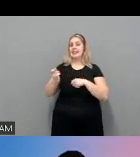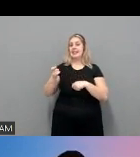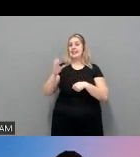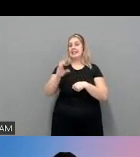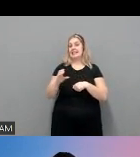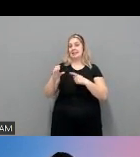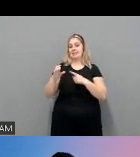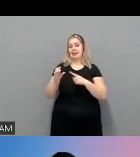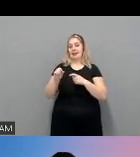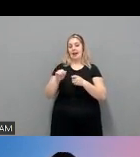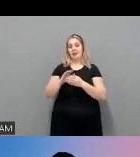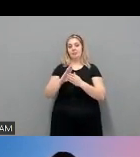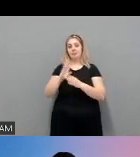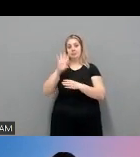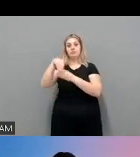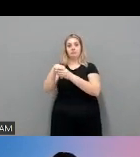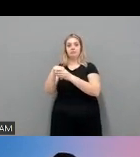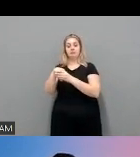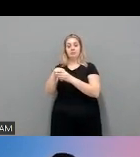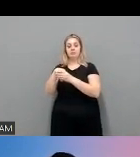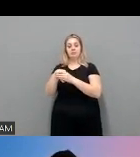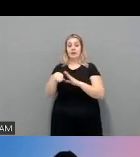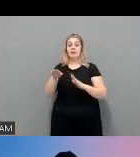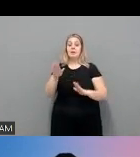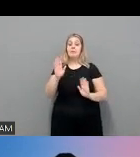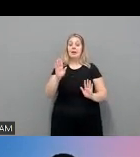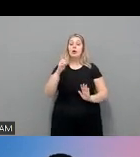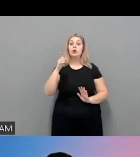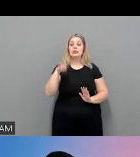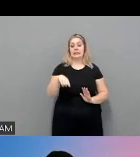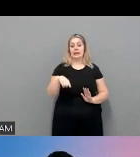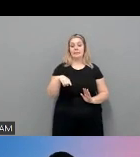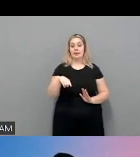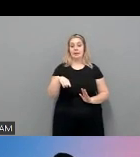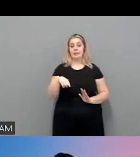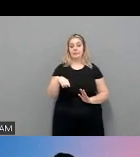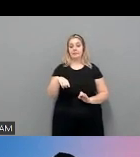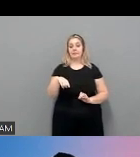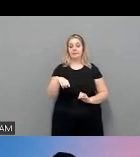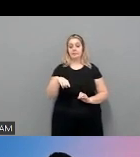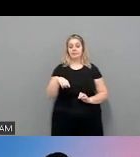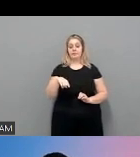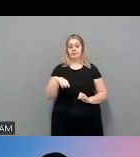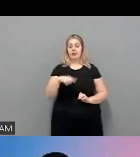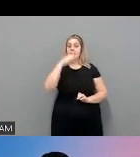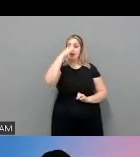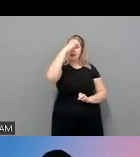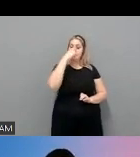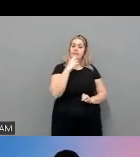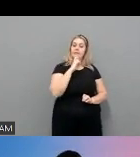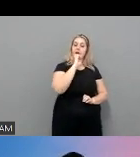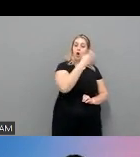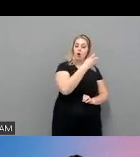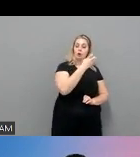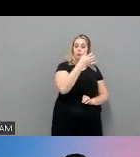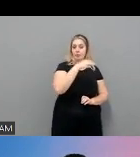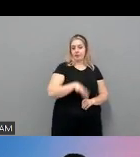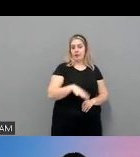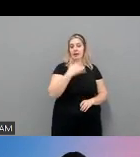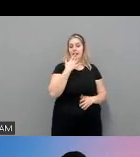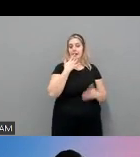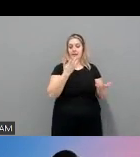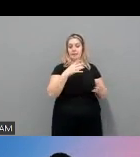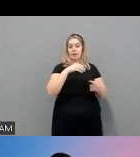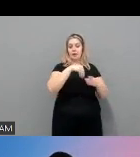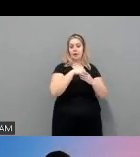que la aborda, pero también existen otros perfiles, otros profesionales, por ejemplo, dentro de